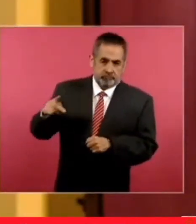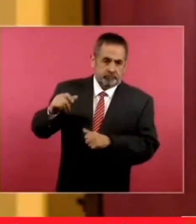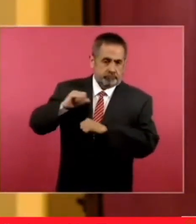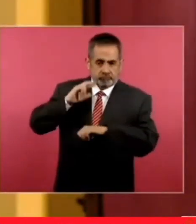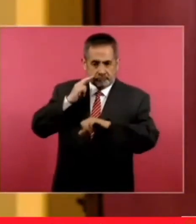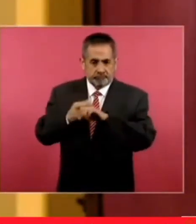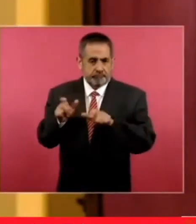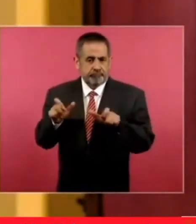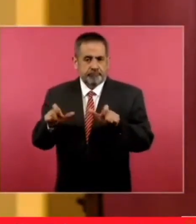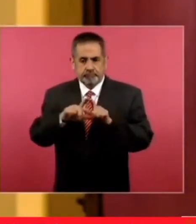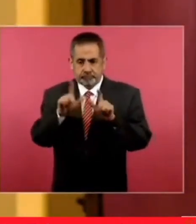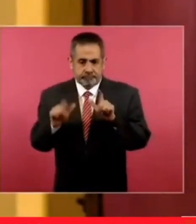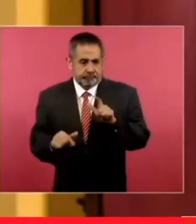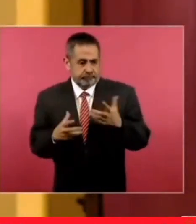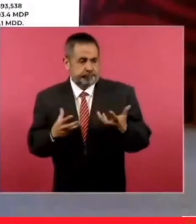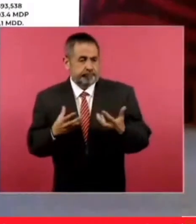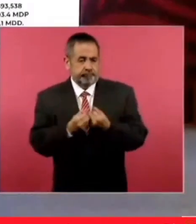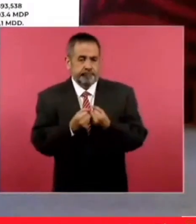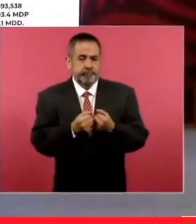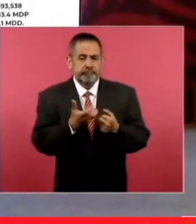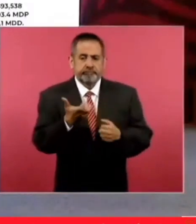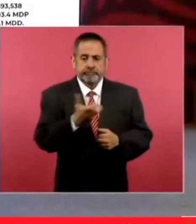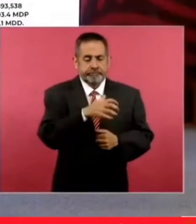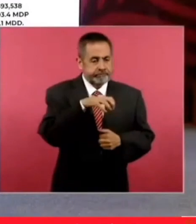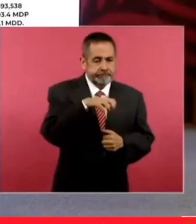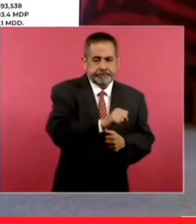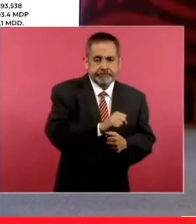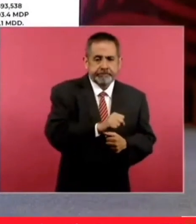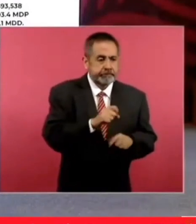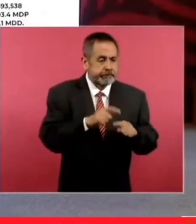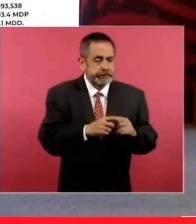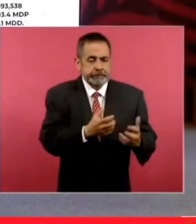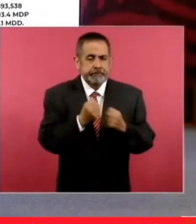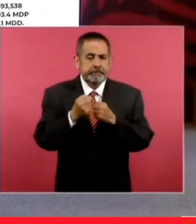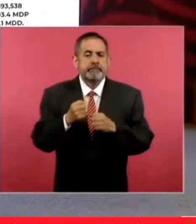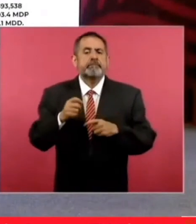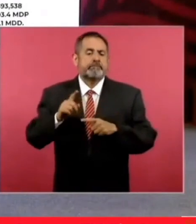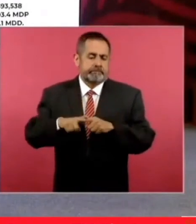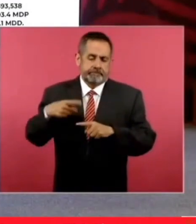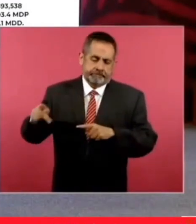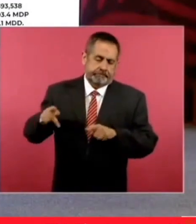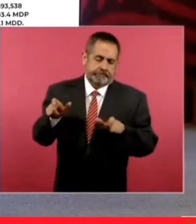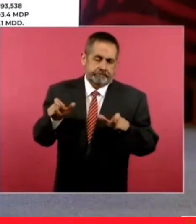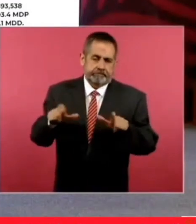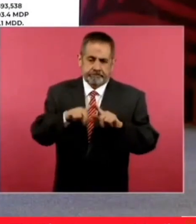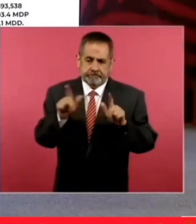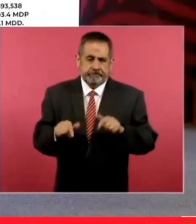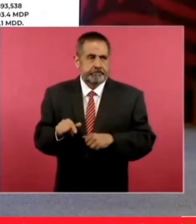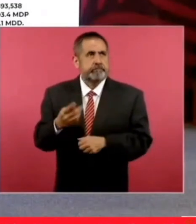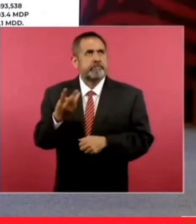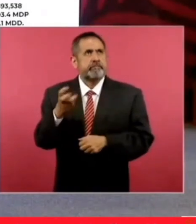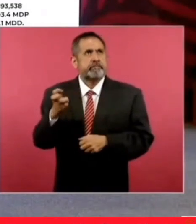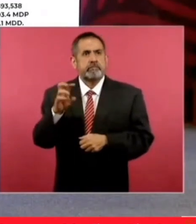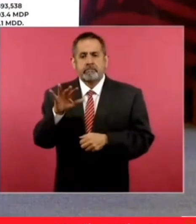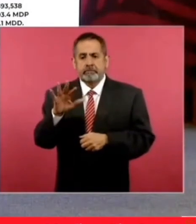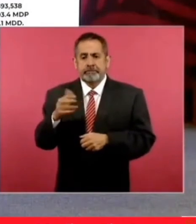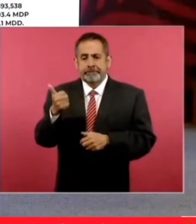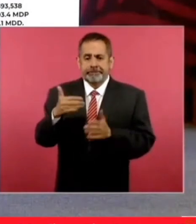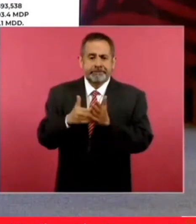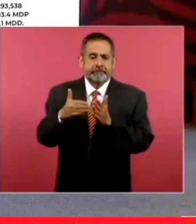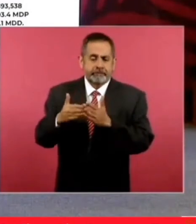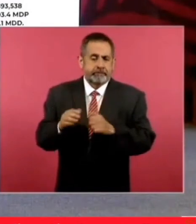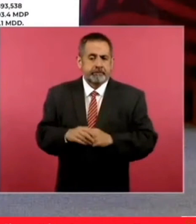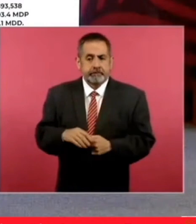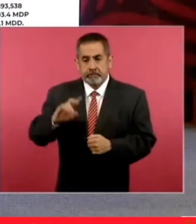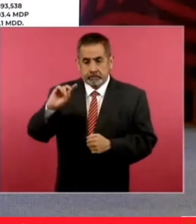de los seiscientos tres punto cuatro millones de pesos lo has hecho la guardia nacional 356 millones